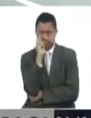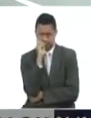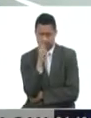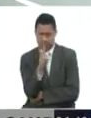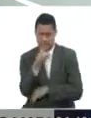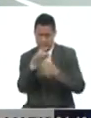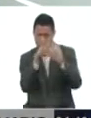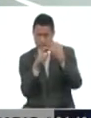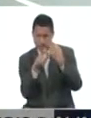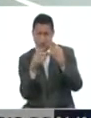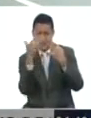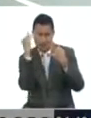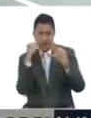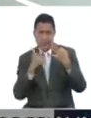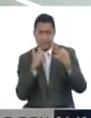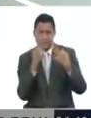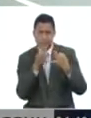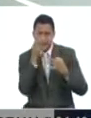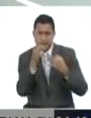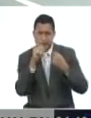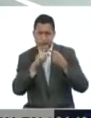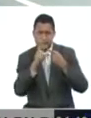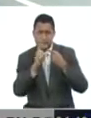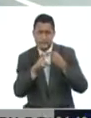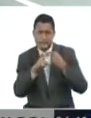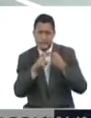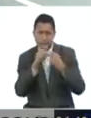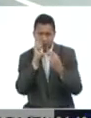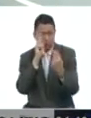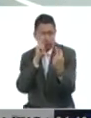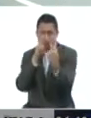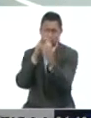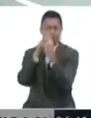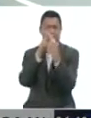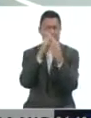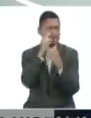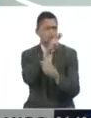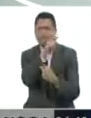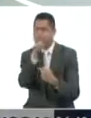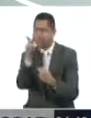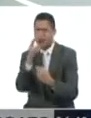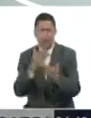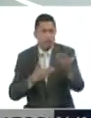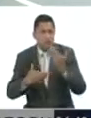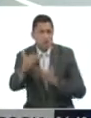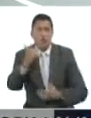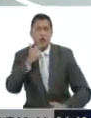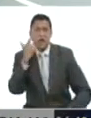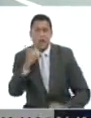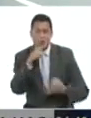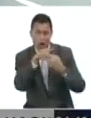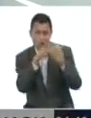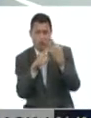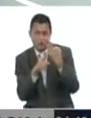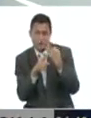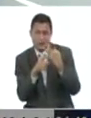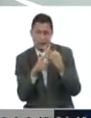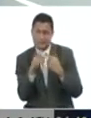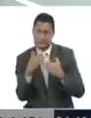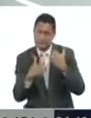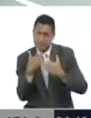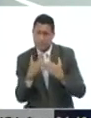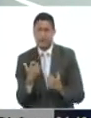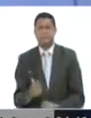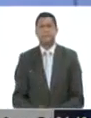triada que te expliqué previamente, donde el contacto visual, la socialización y el lenguaje están algo comprometidos.